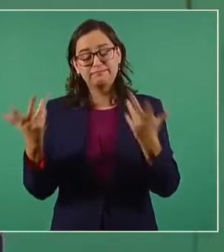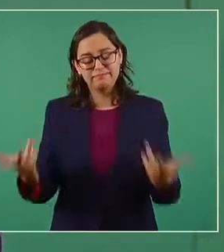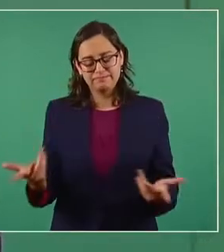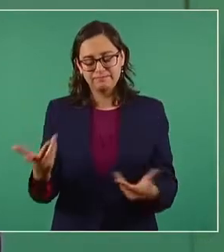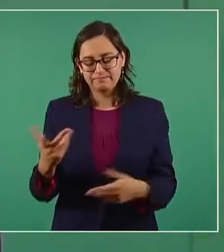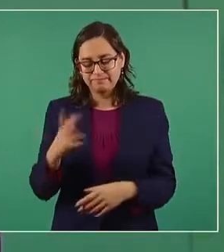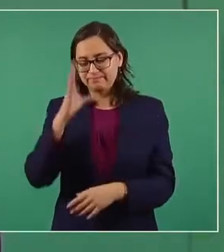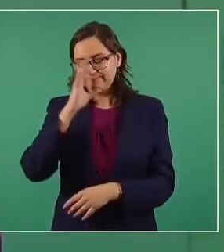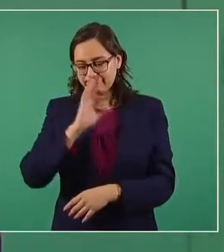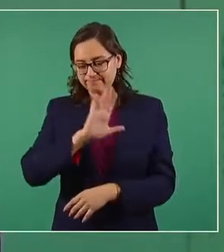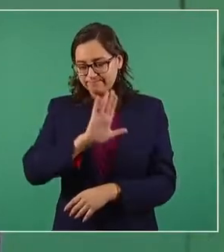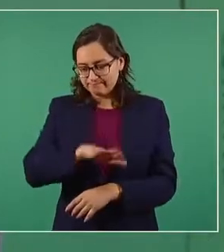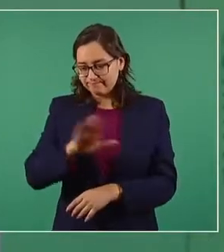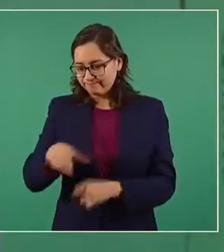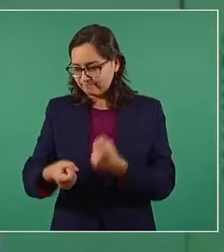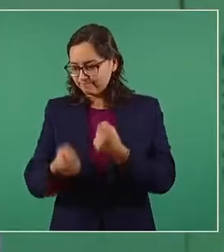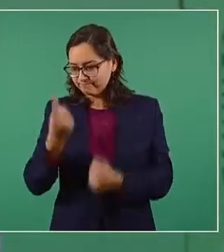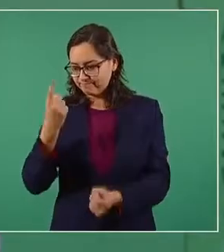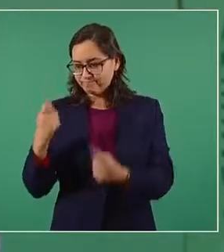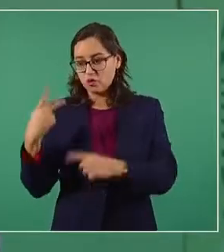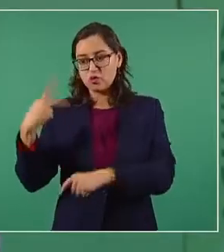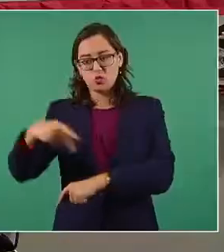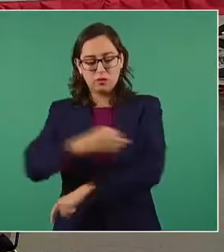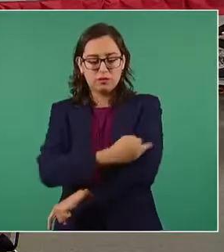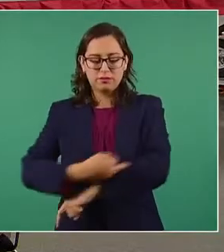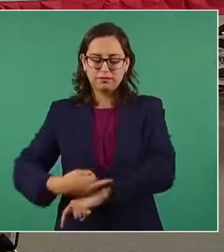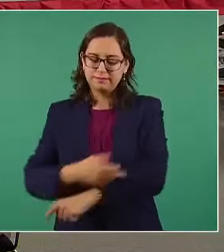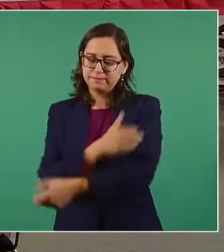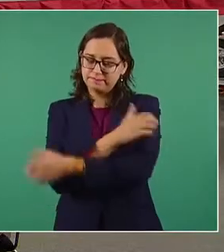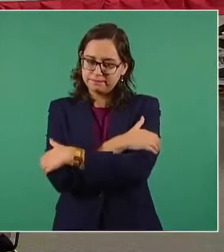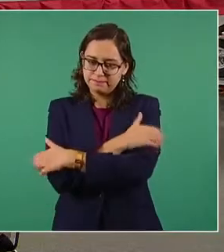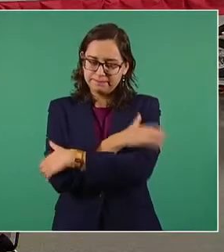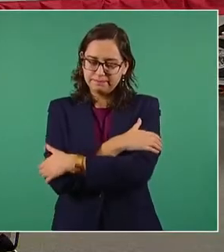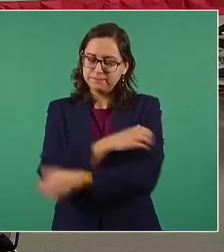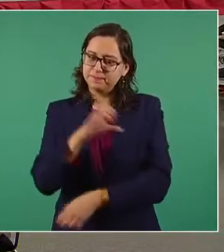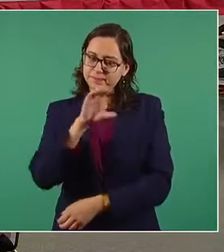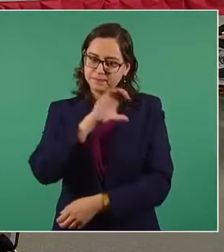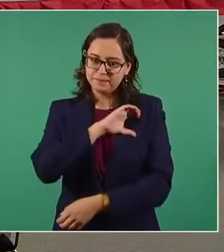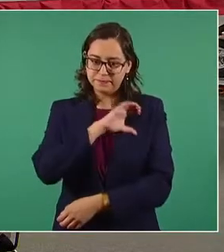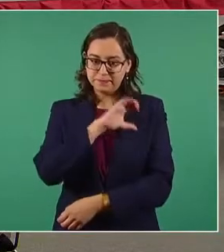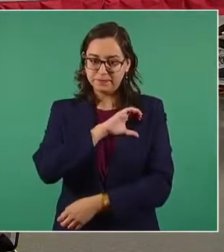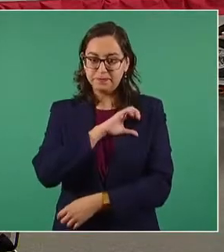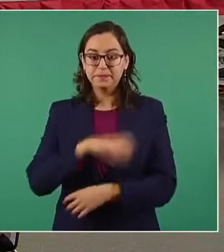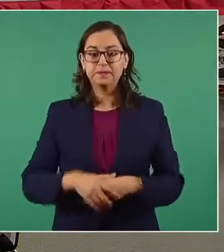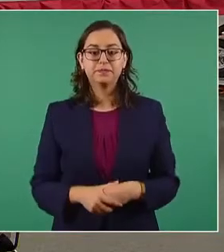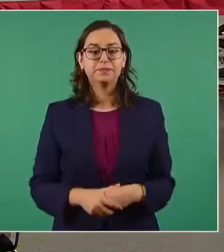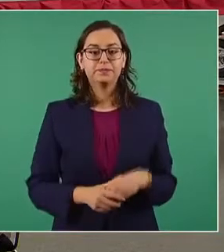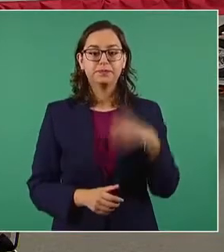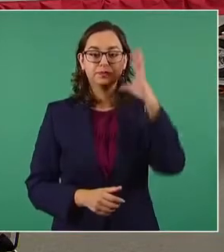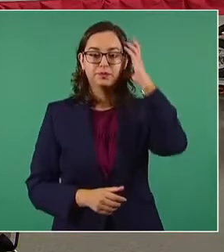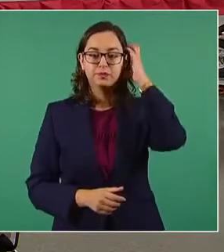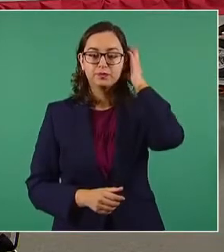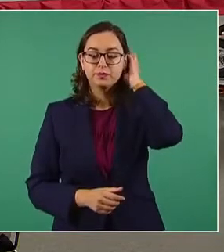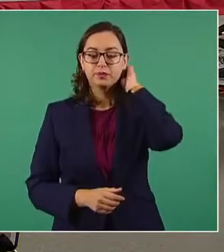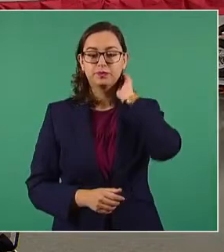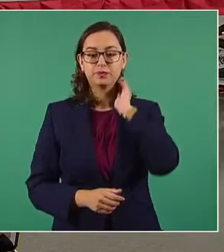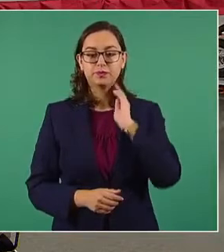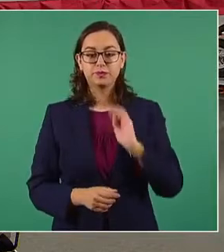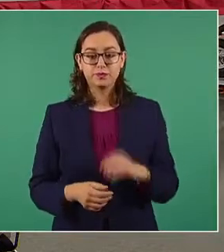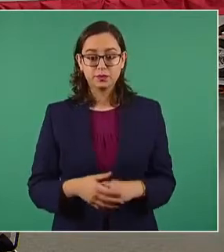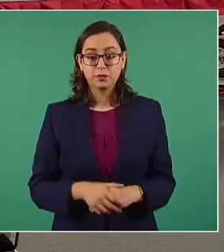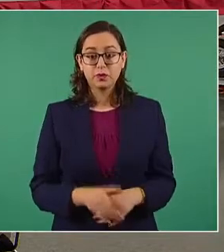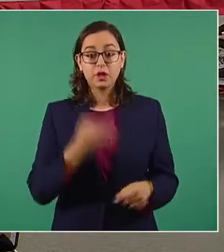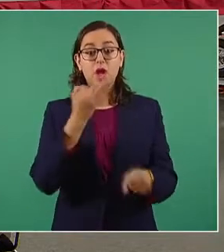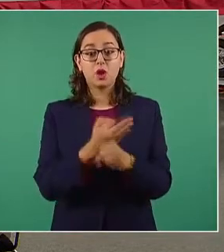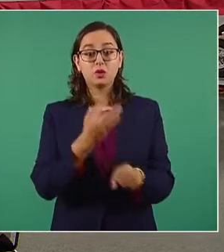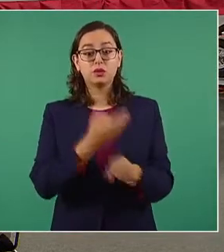los familiares de las víctimas. Vamos a informar sobre